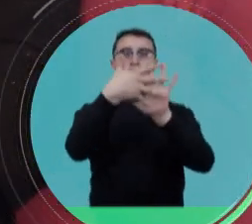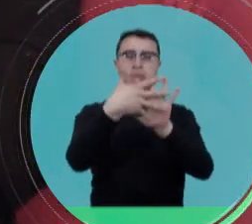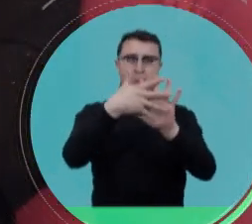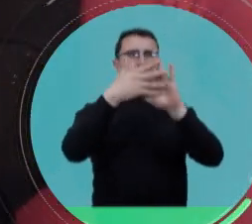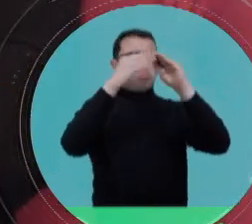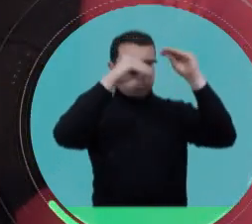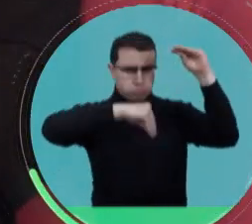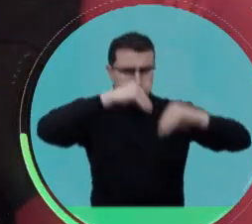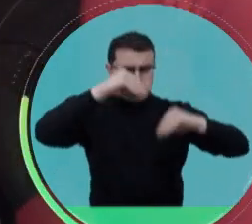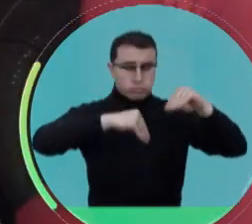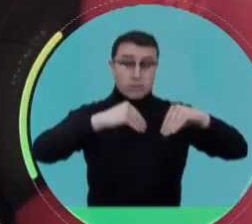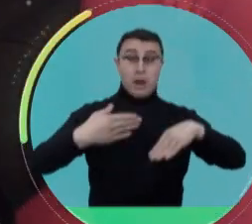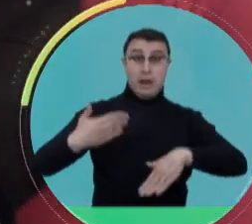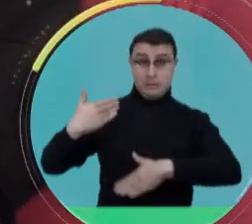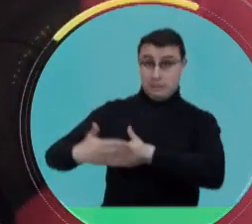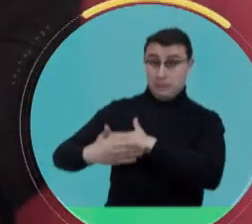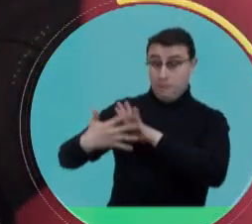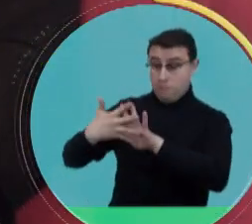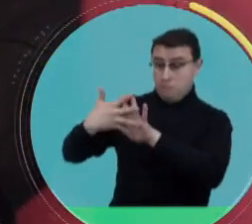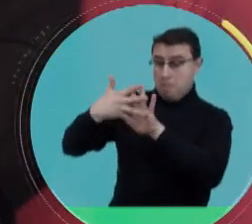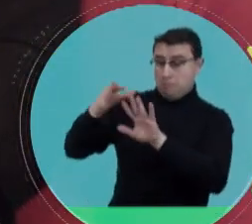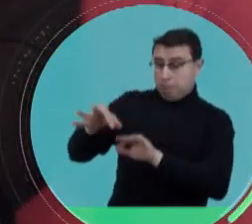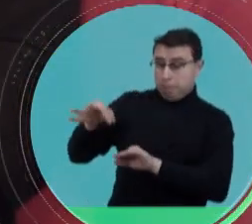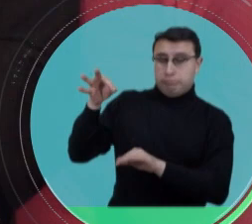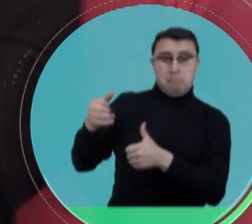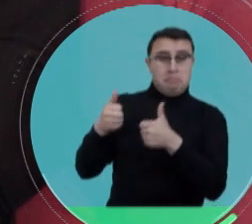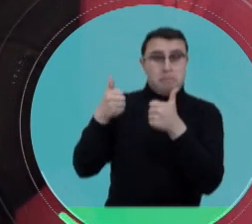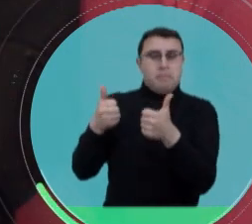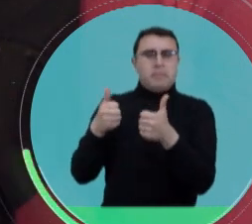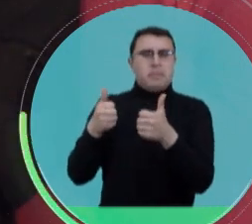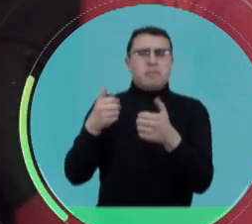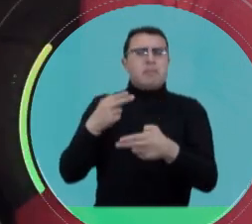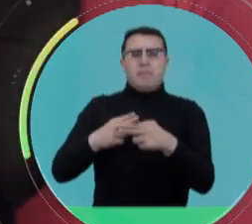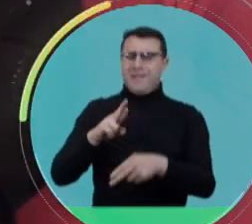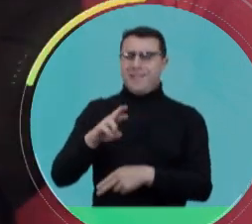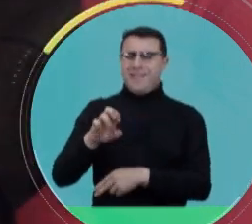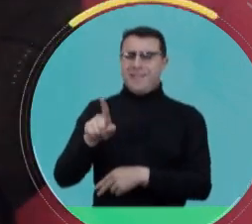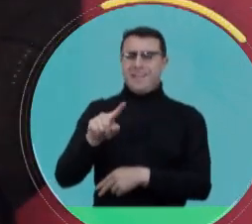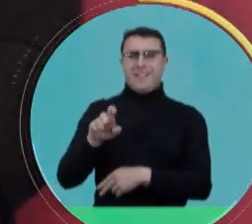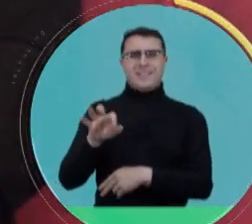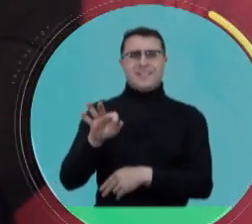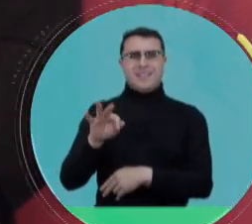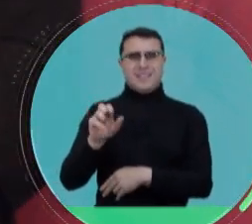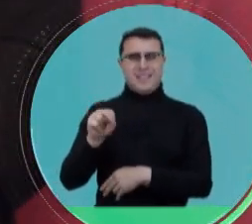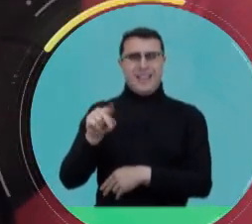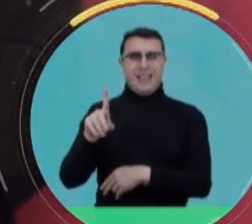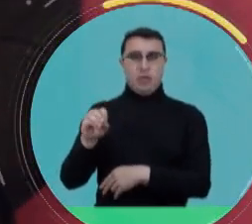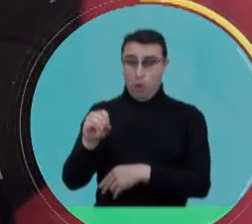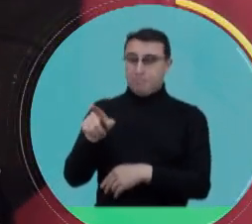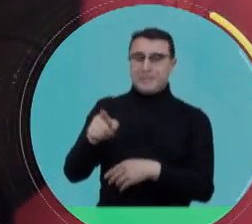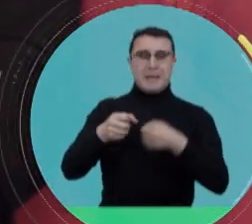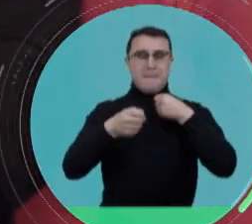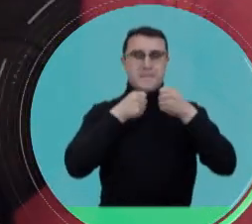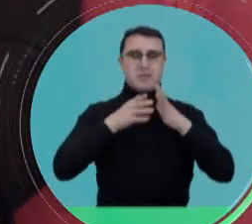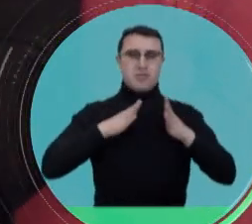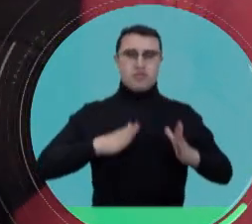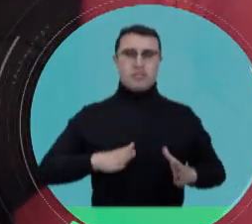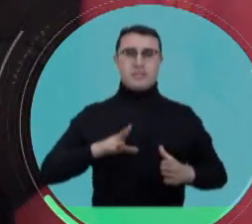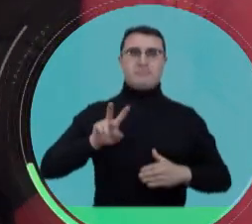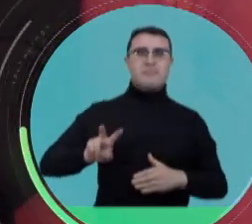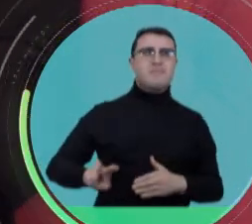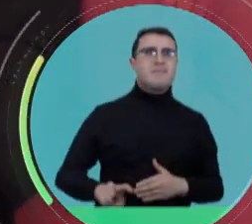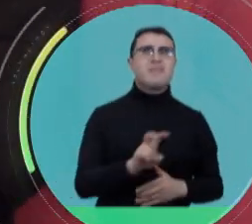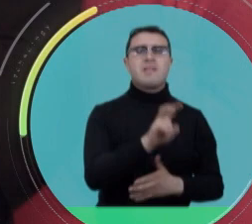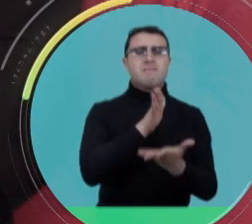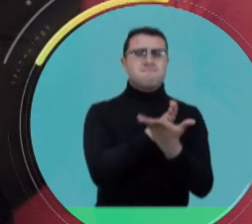implementando nuevos formatos eh continuamos con un formato muy específico que nos ha ido muy bien que se llama reseteando donde Z nuestro